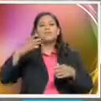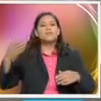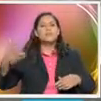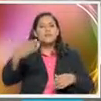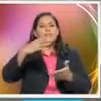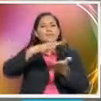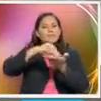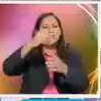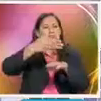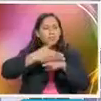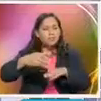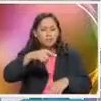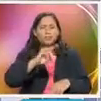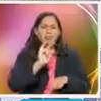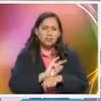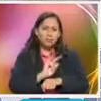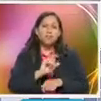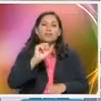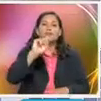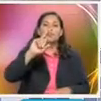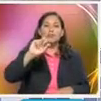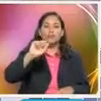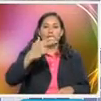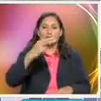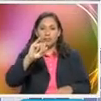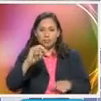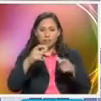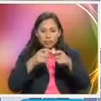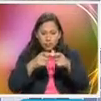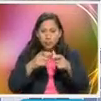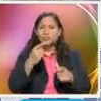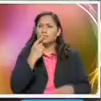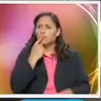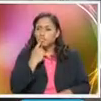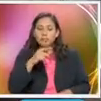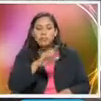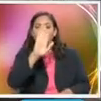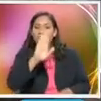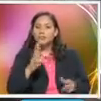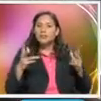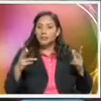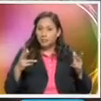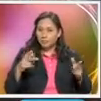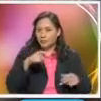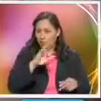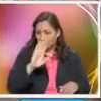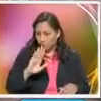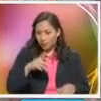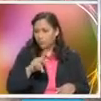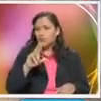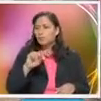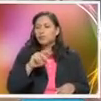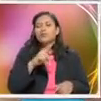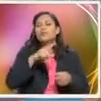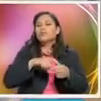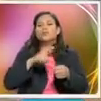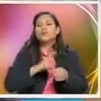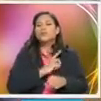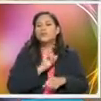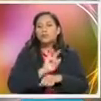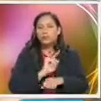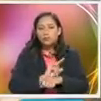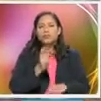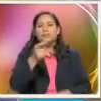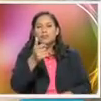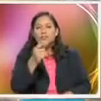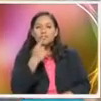bueno, se la finta, queda muy bien para los sushis, queda muy bien, ¿no? Le da Claro. mucho sabor. Tiene apariencia de cangrejo, pero es nada más exacto, la apariencia. es nada más la finta. Y un poquito el